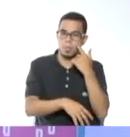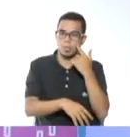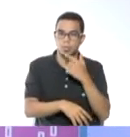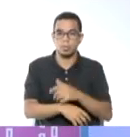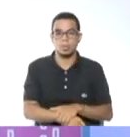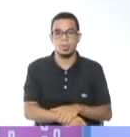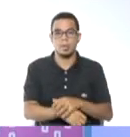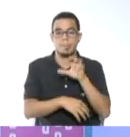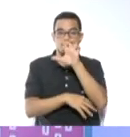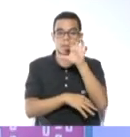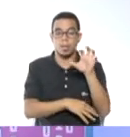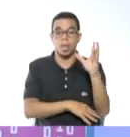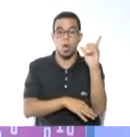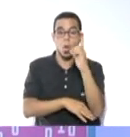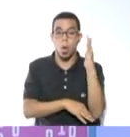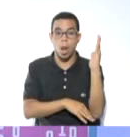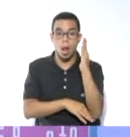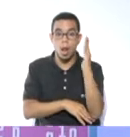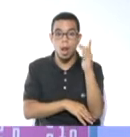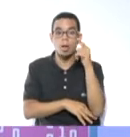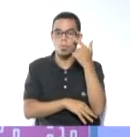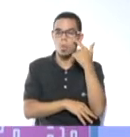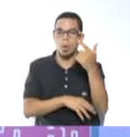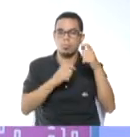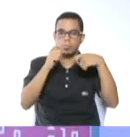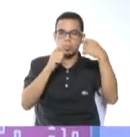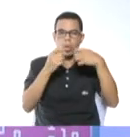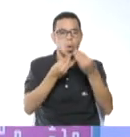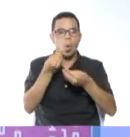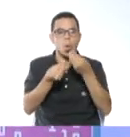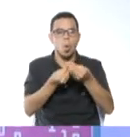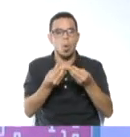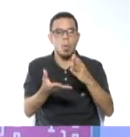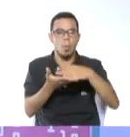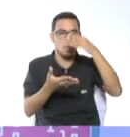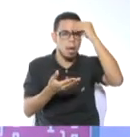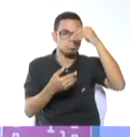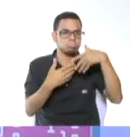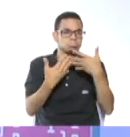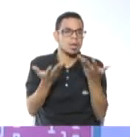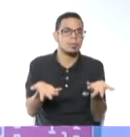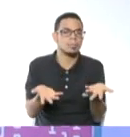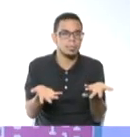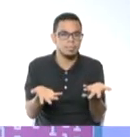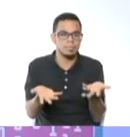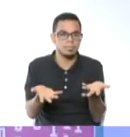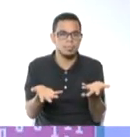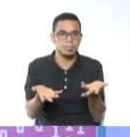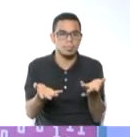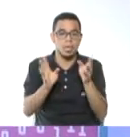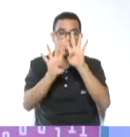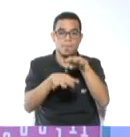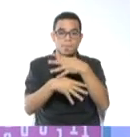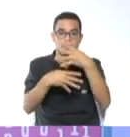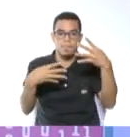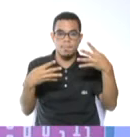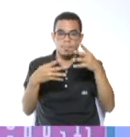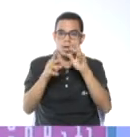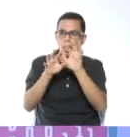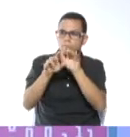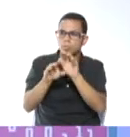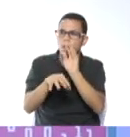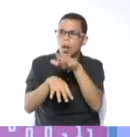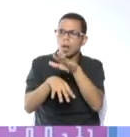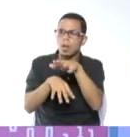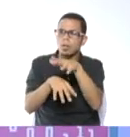el CEBIT del Estado Lara nos presenta el siguiente material demostrando el uso de esta herramienta para ejecutar una tabla de consulta